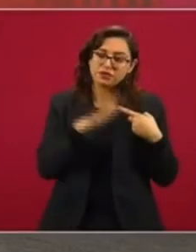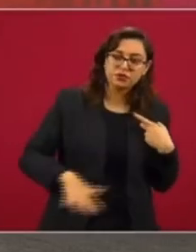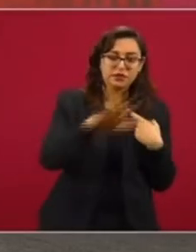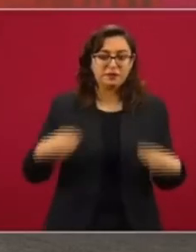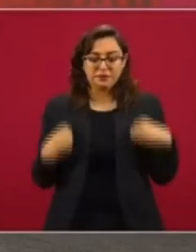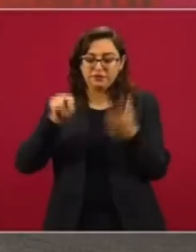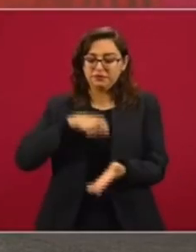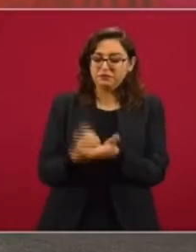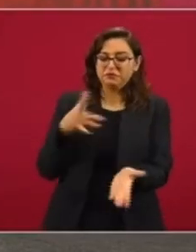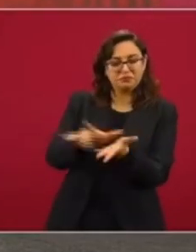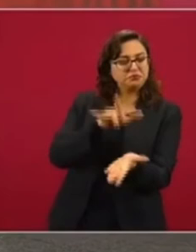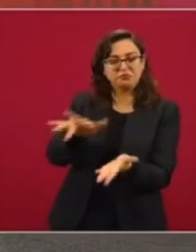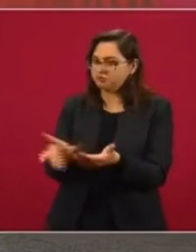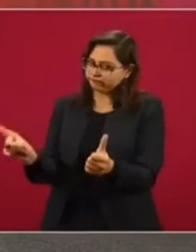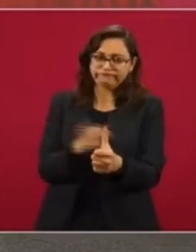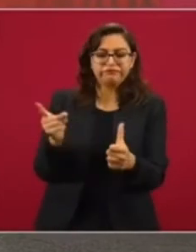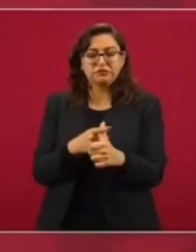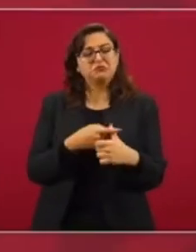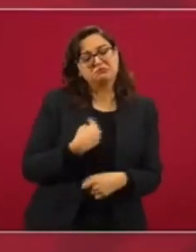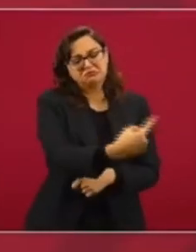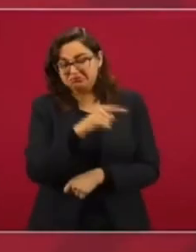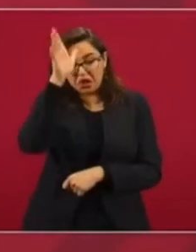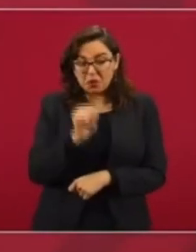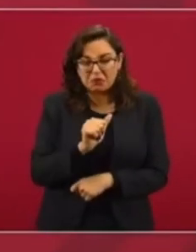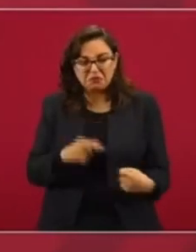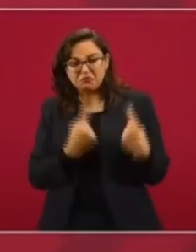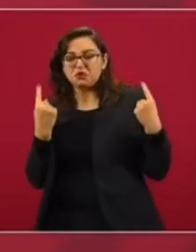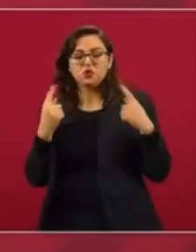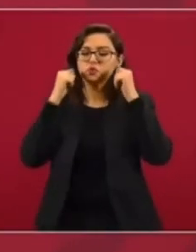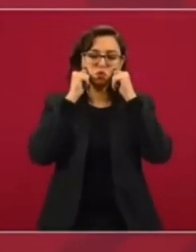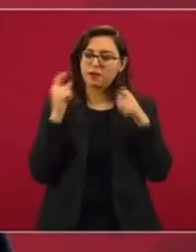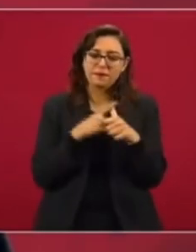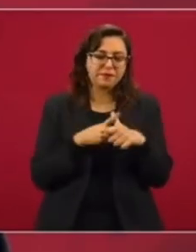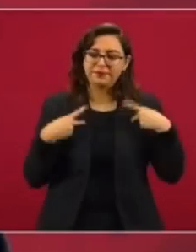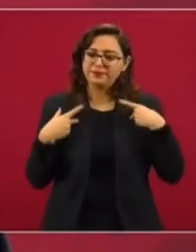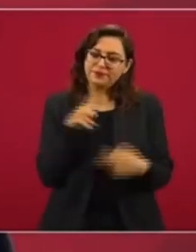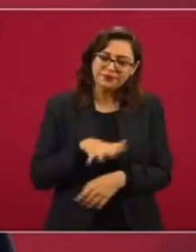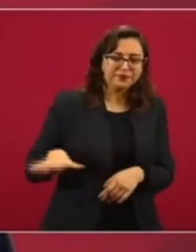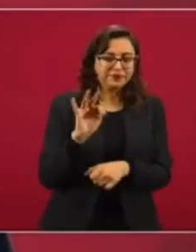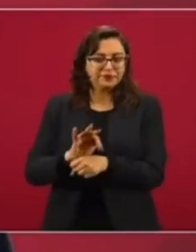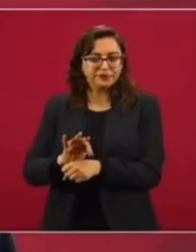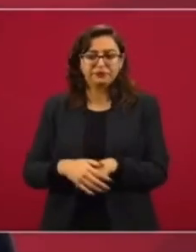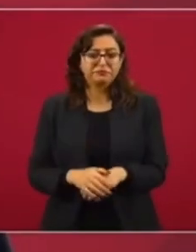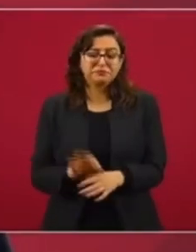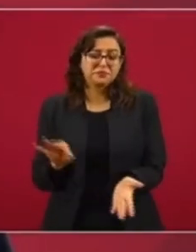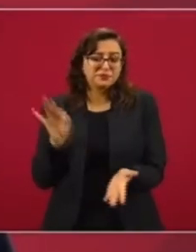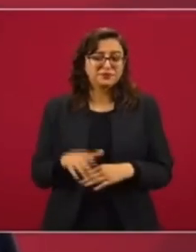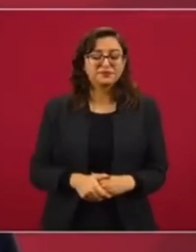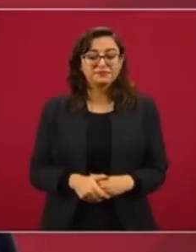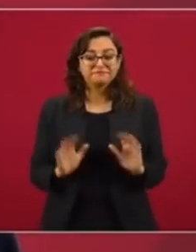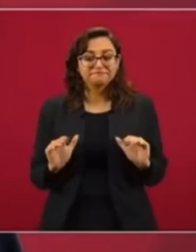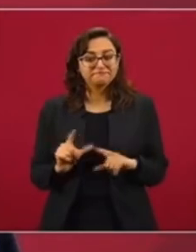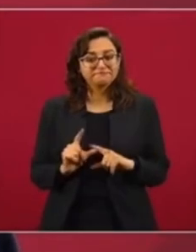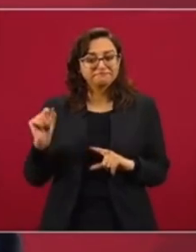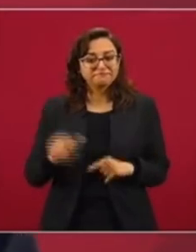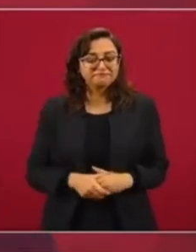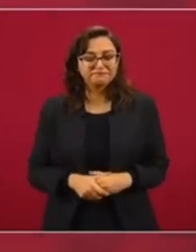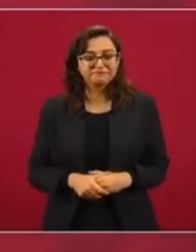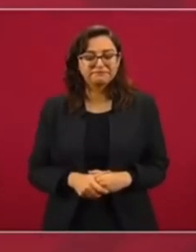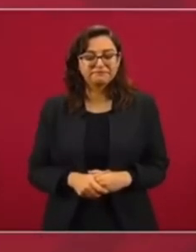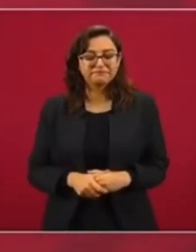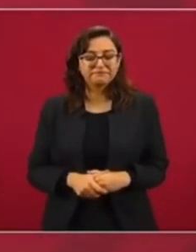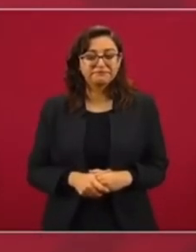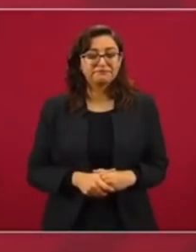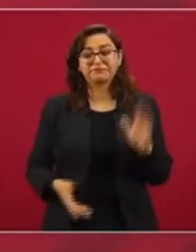Tamaulipas, poniendo por encima de esas diferencias el interés general. Y tan tan, adiós. Y nos vamos